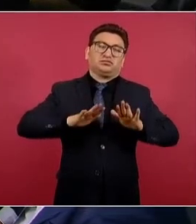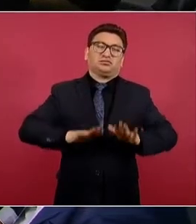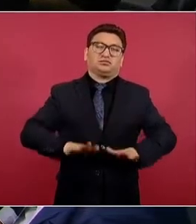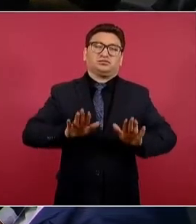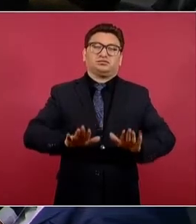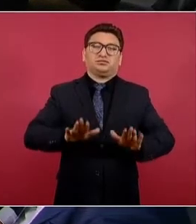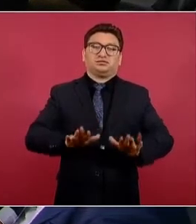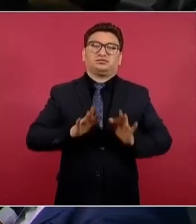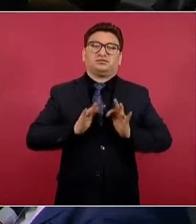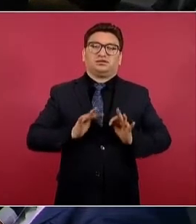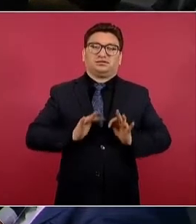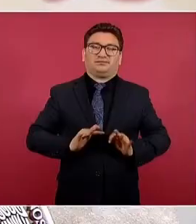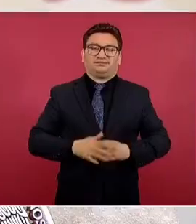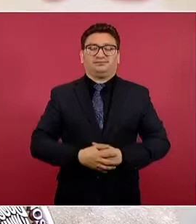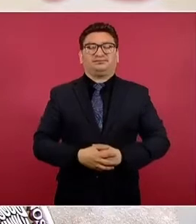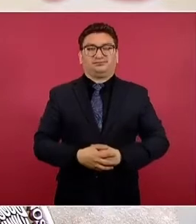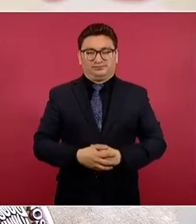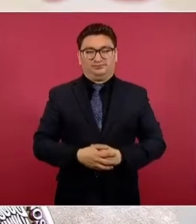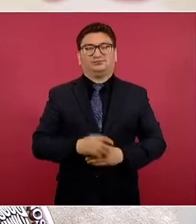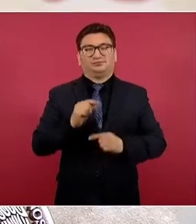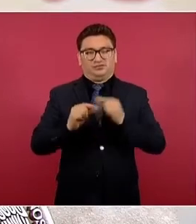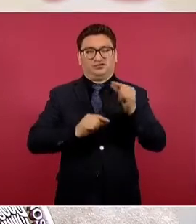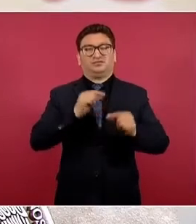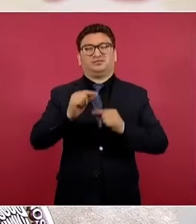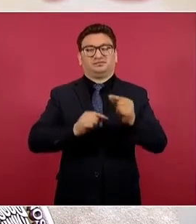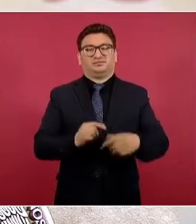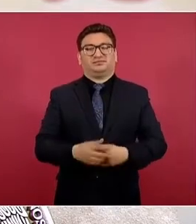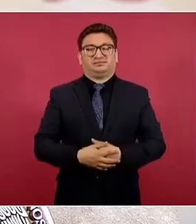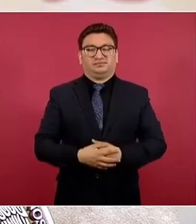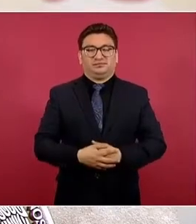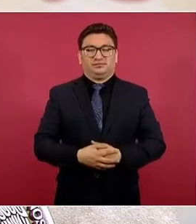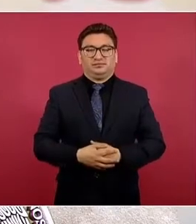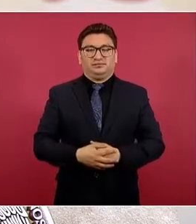serenando poco a poco.